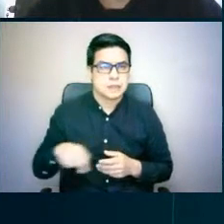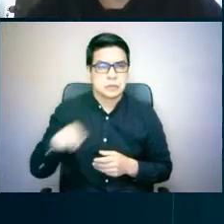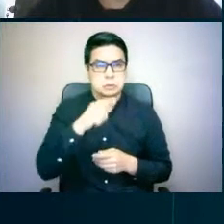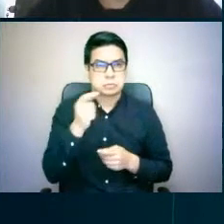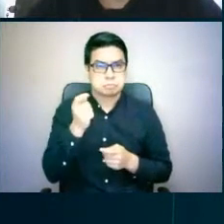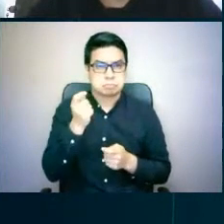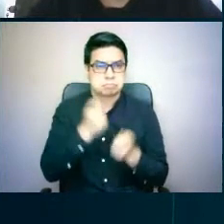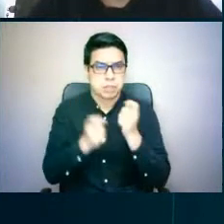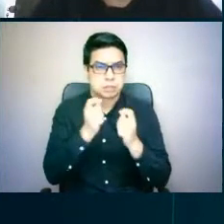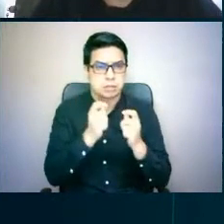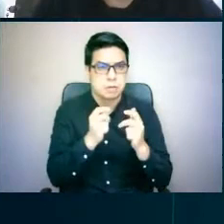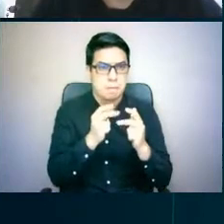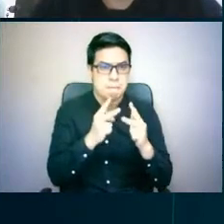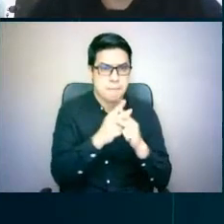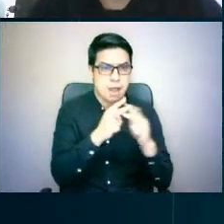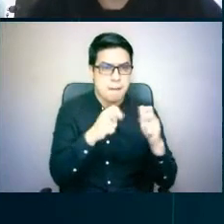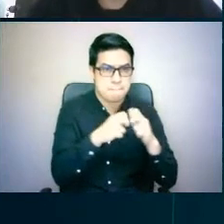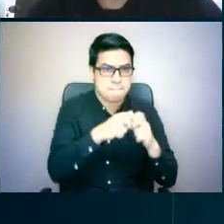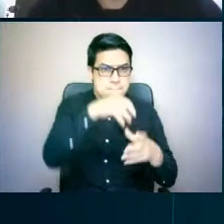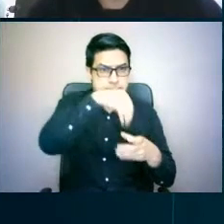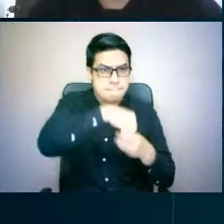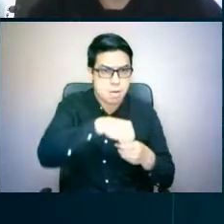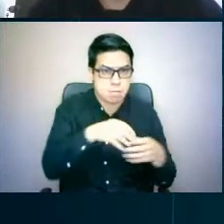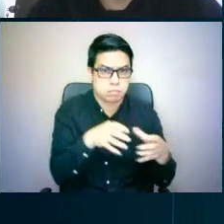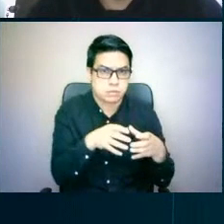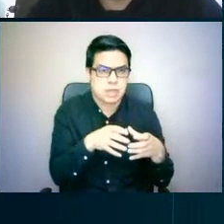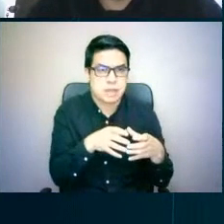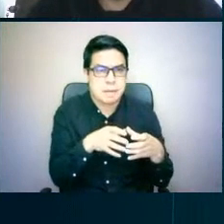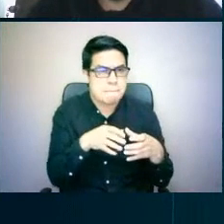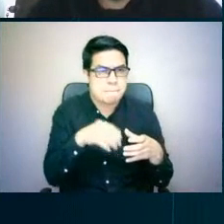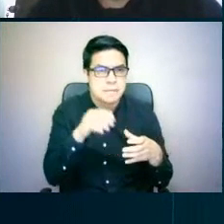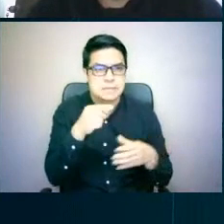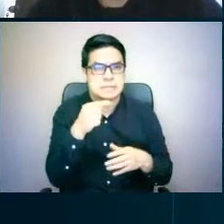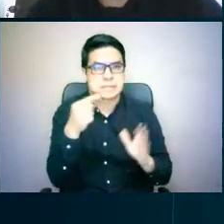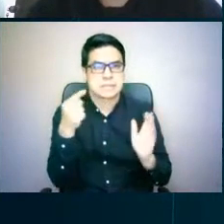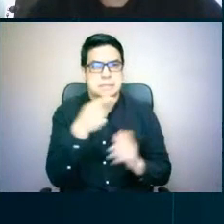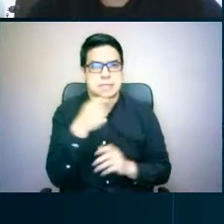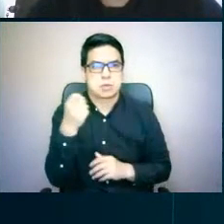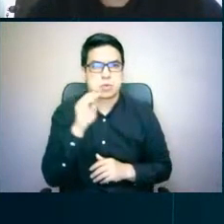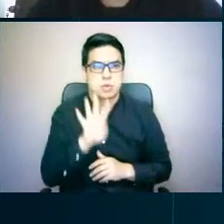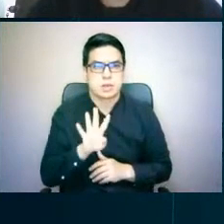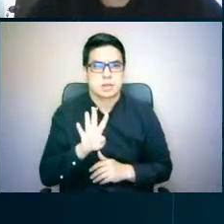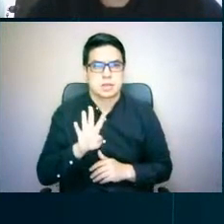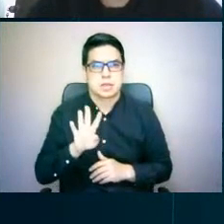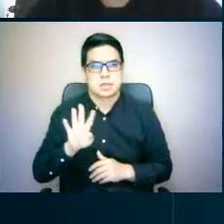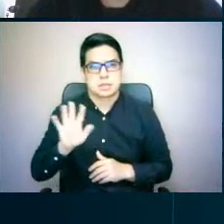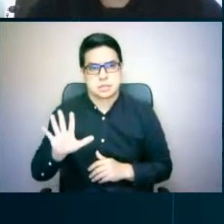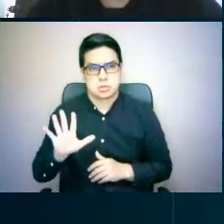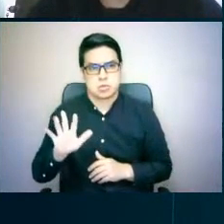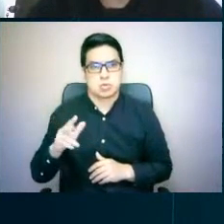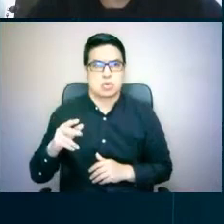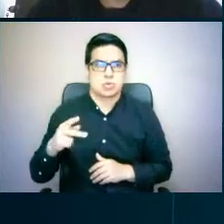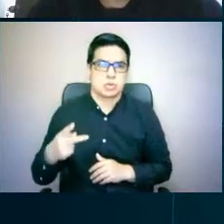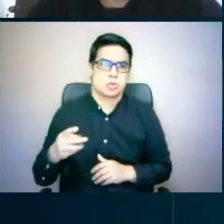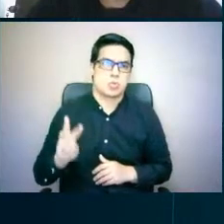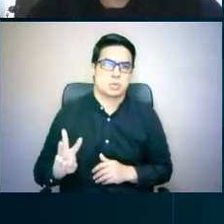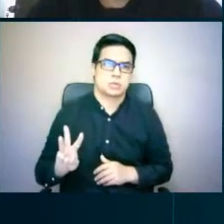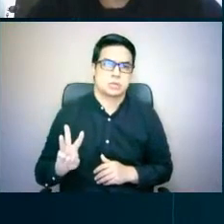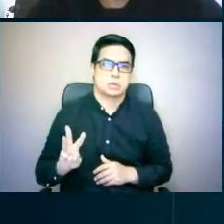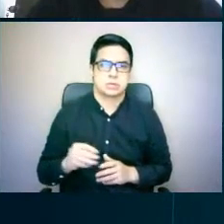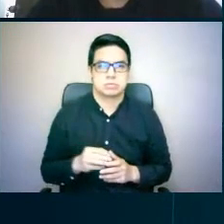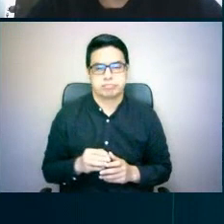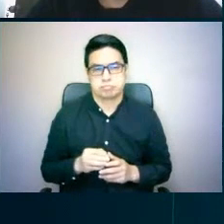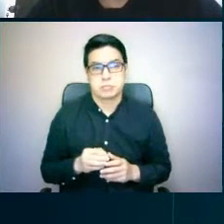subestaciones encapsuladas en el nivel de tensión de 145 kilovoltios. Como les mencioné, es aislada en